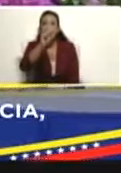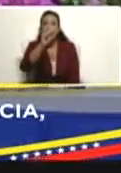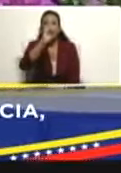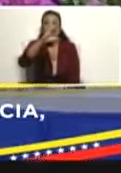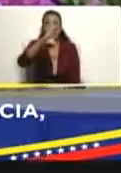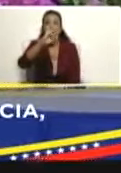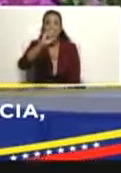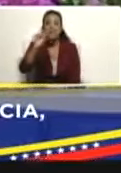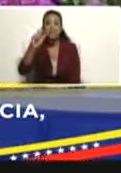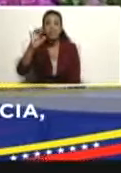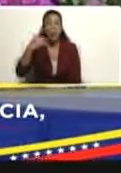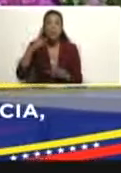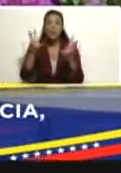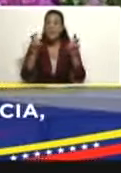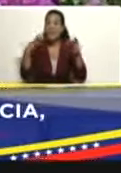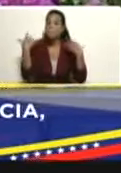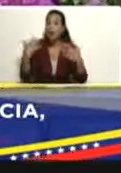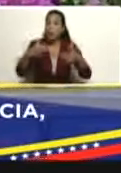Megatema, pues.